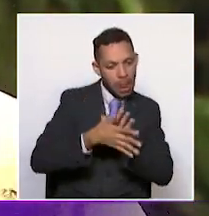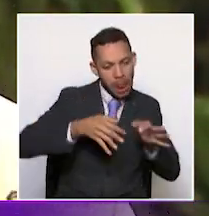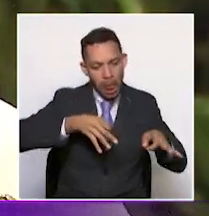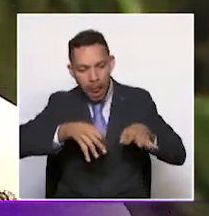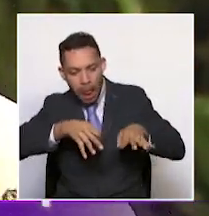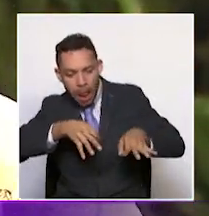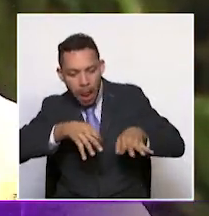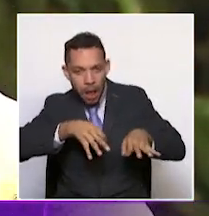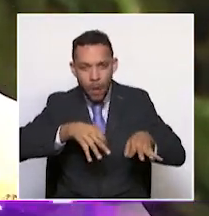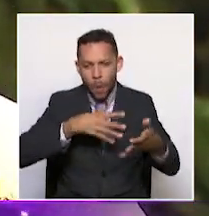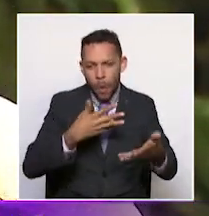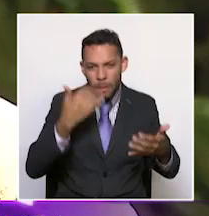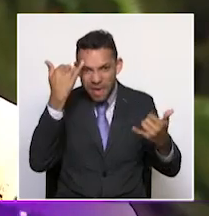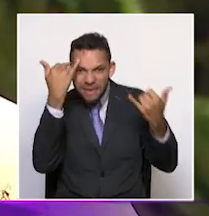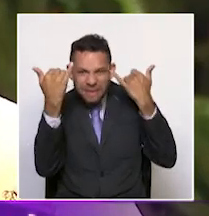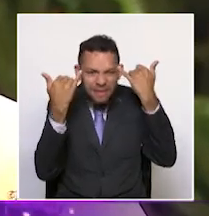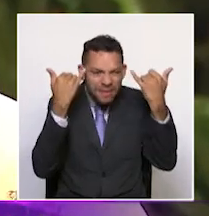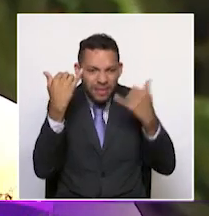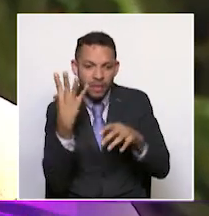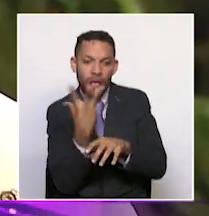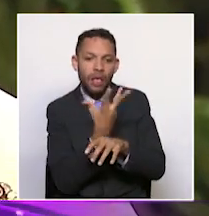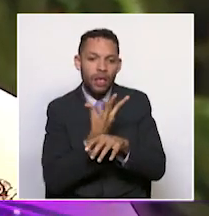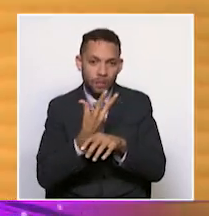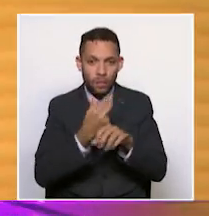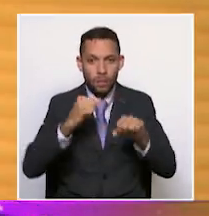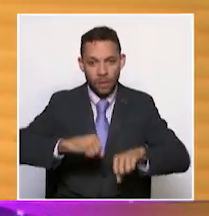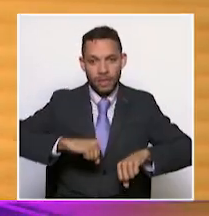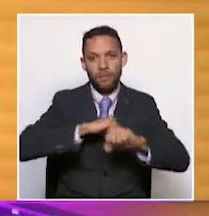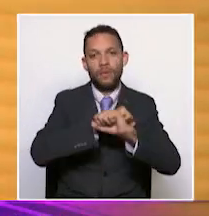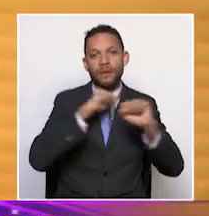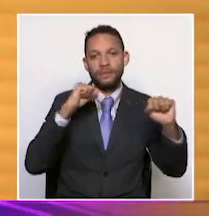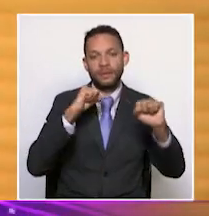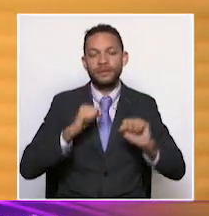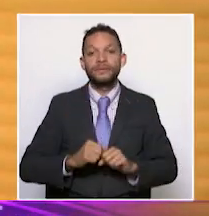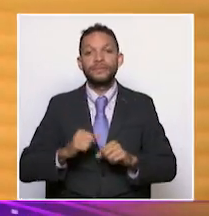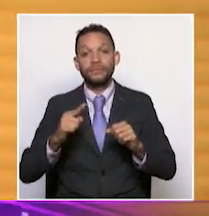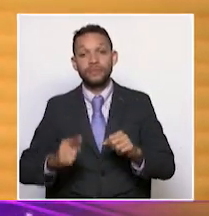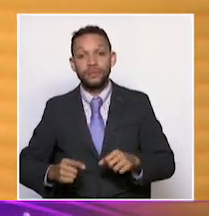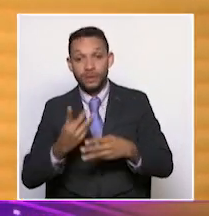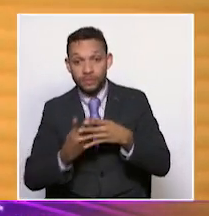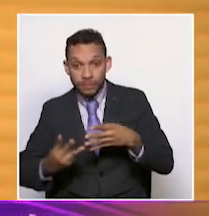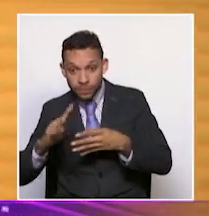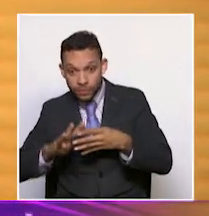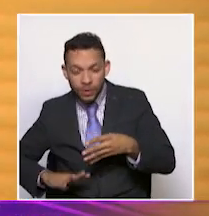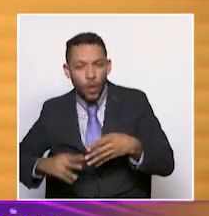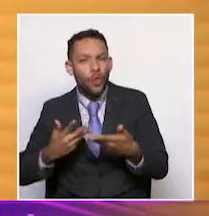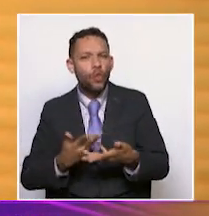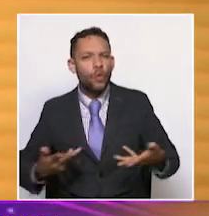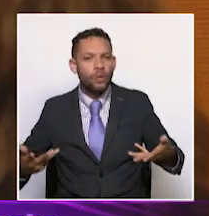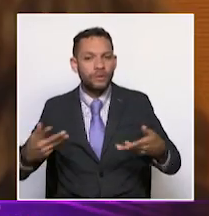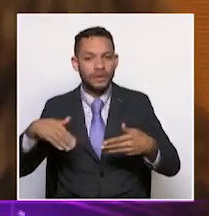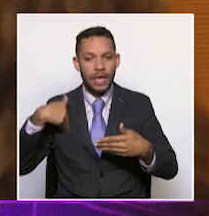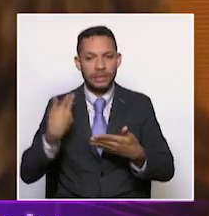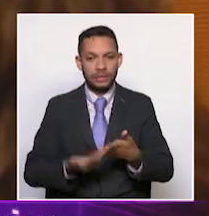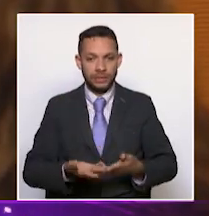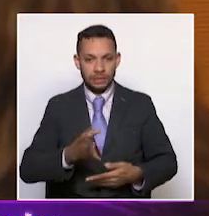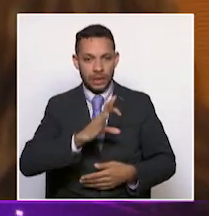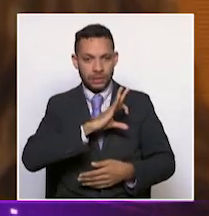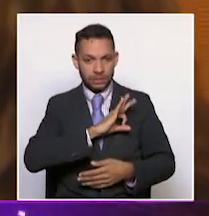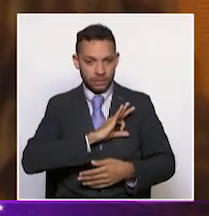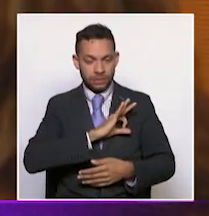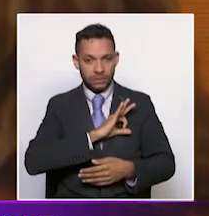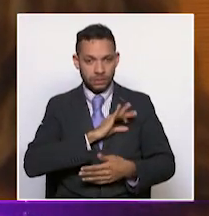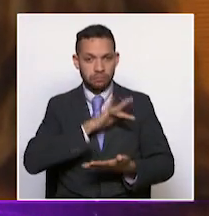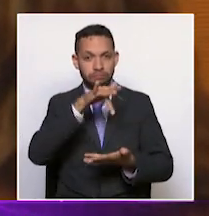en Salmona, pueden hacerlo durante las mañanas. La programación del festival se desarrollará hasta el sábado con diferentes